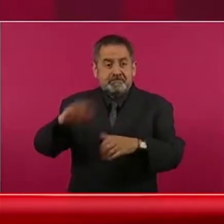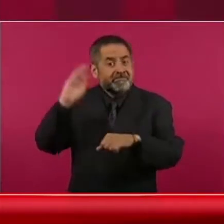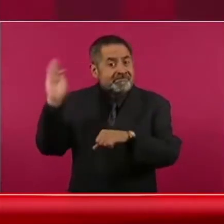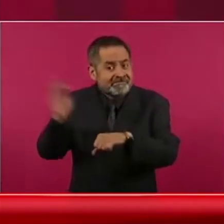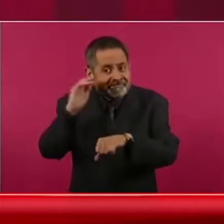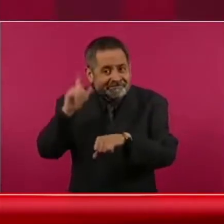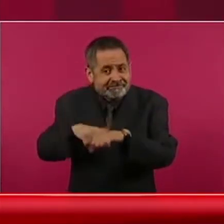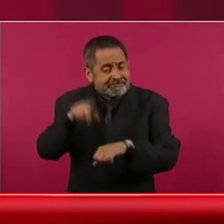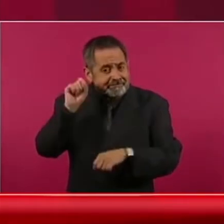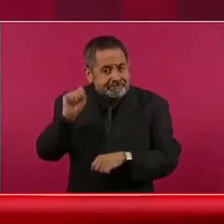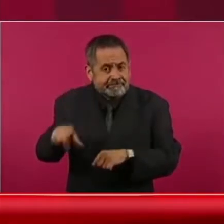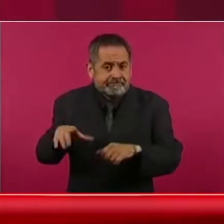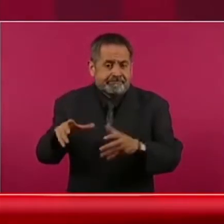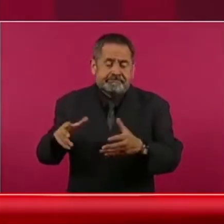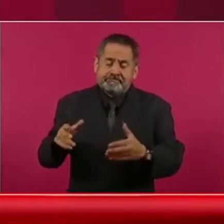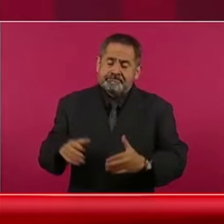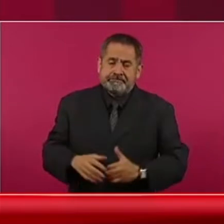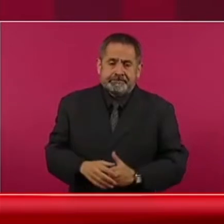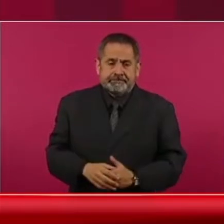federales.